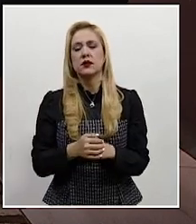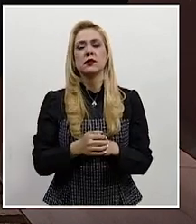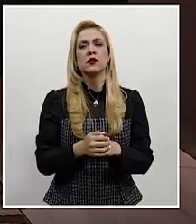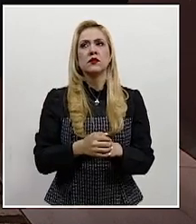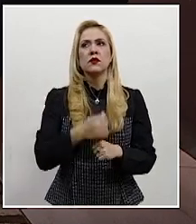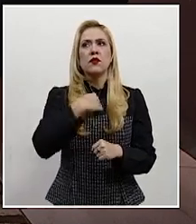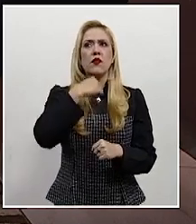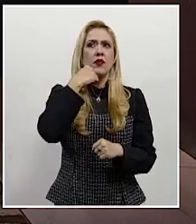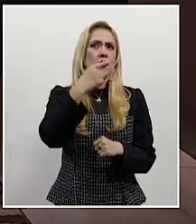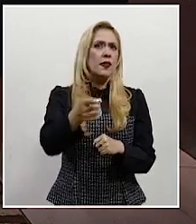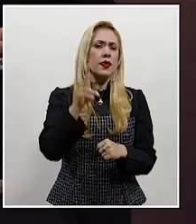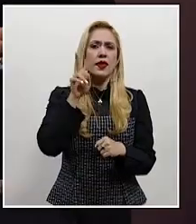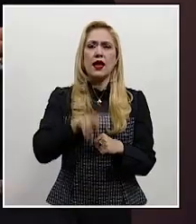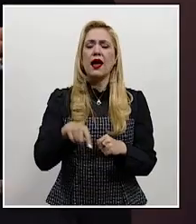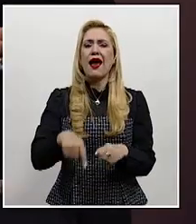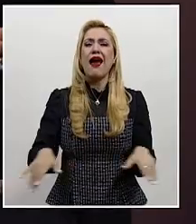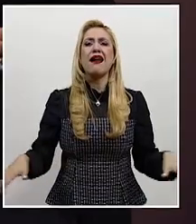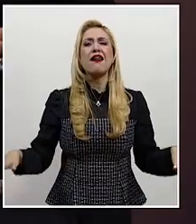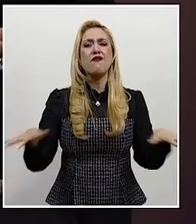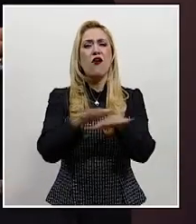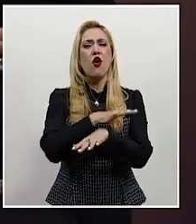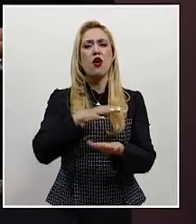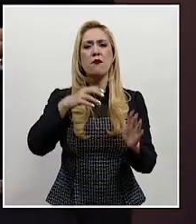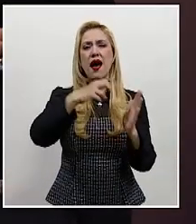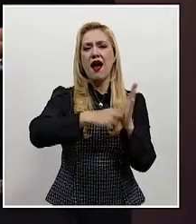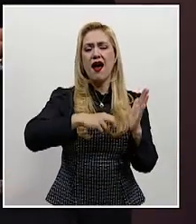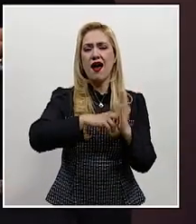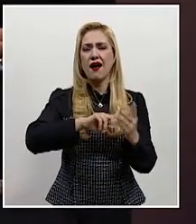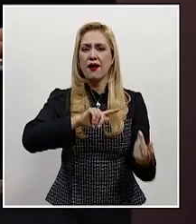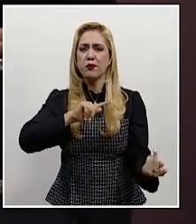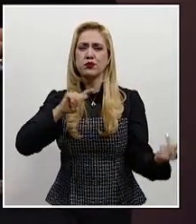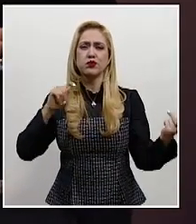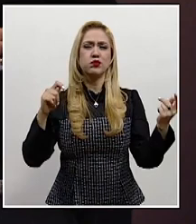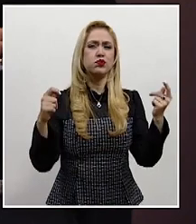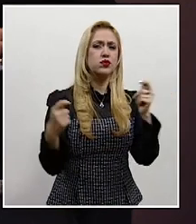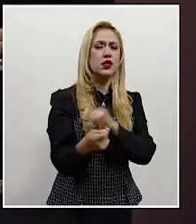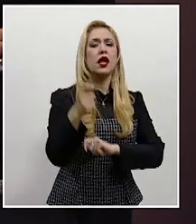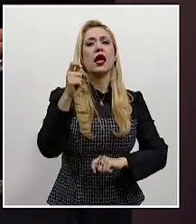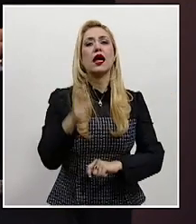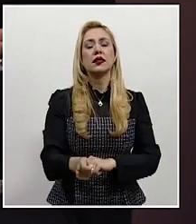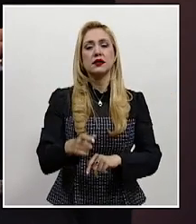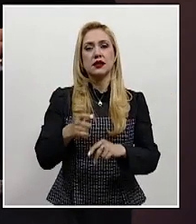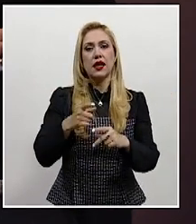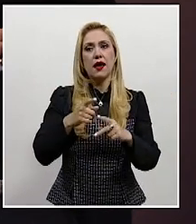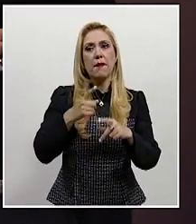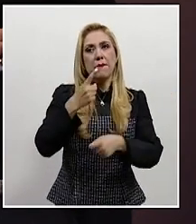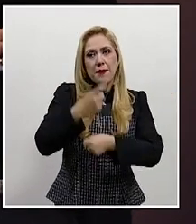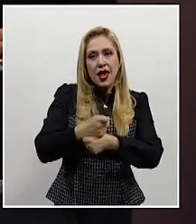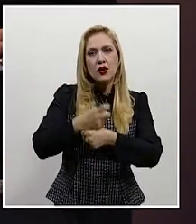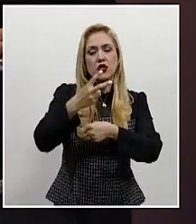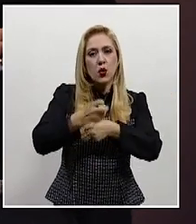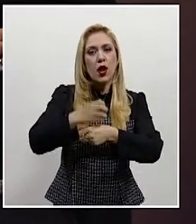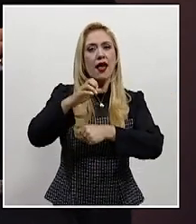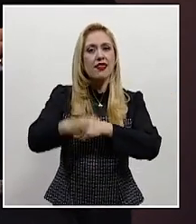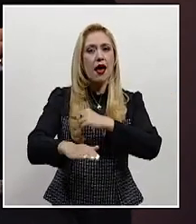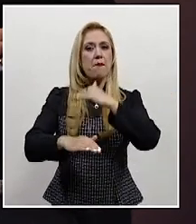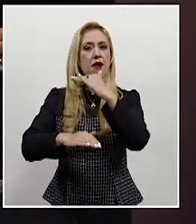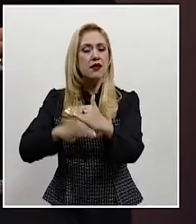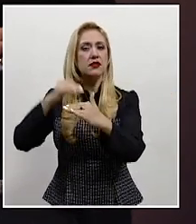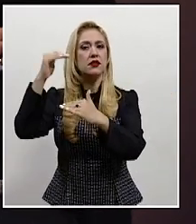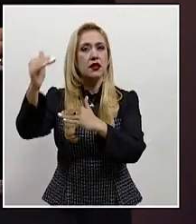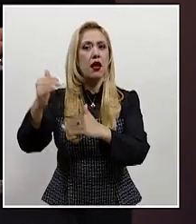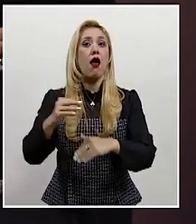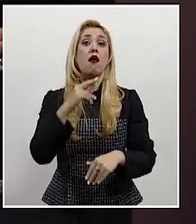la reforma constituye un mecanismo que se viene aterrizando en distintas etapas, que se ha hecho de manera